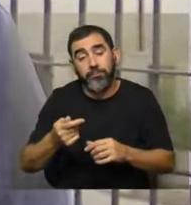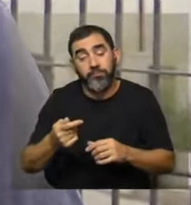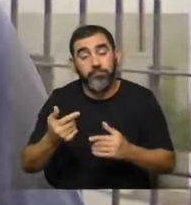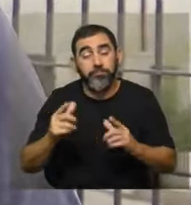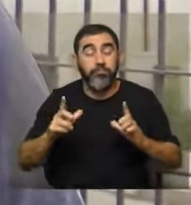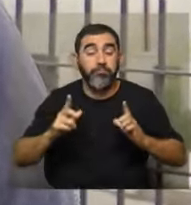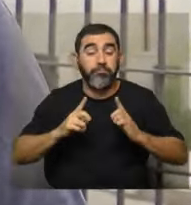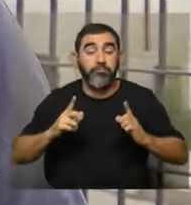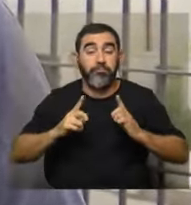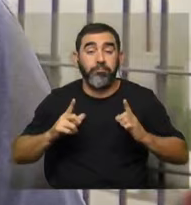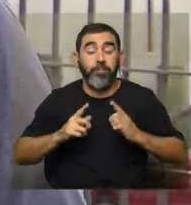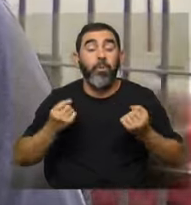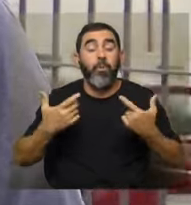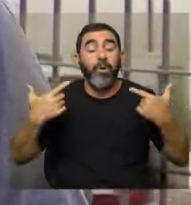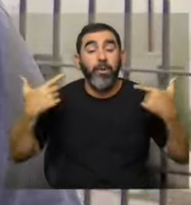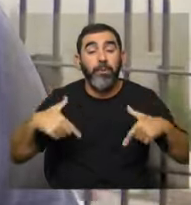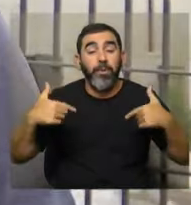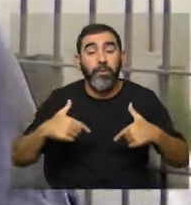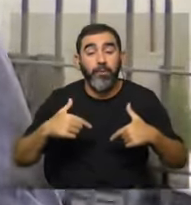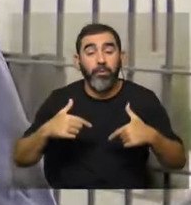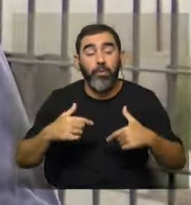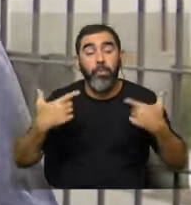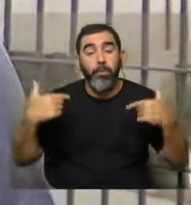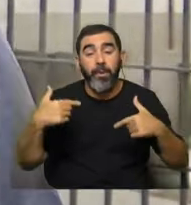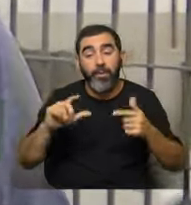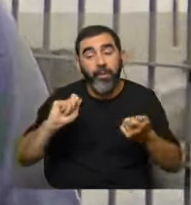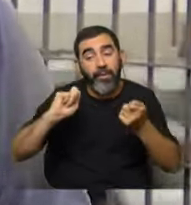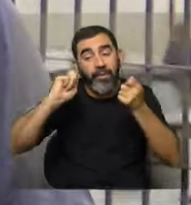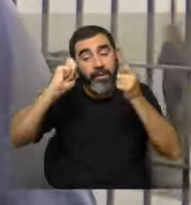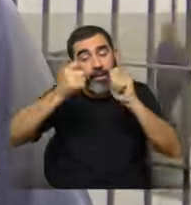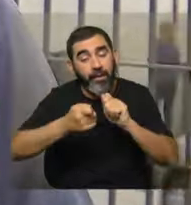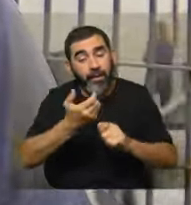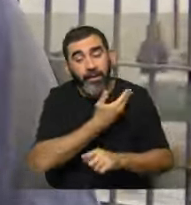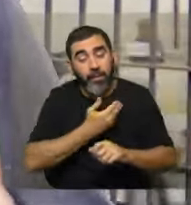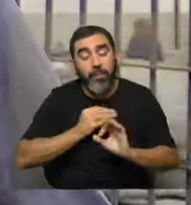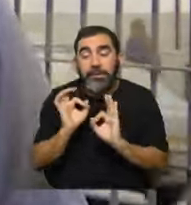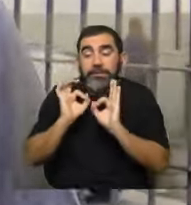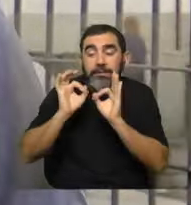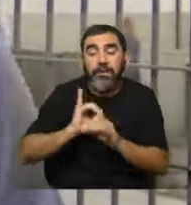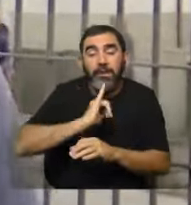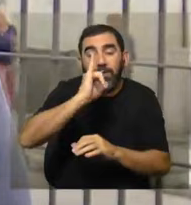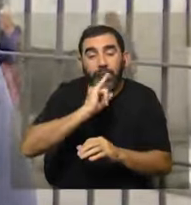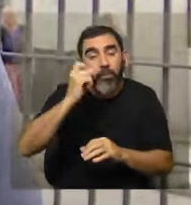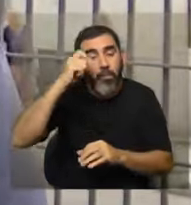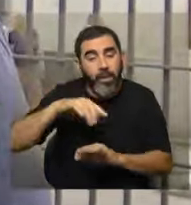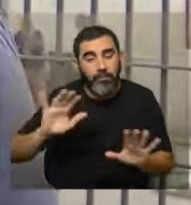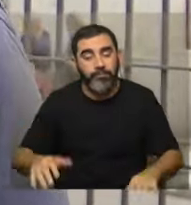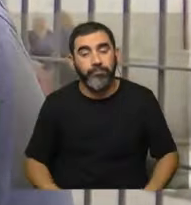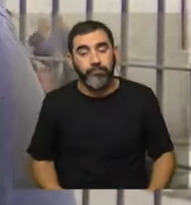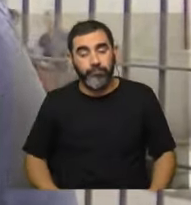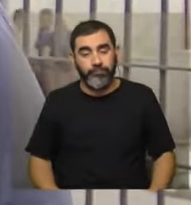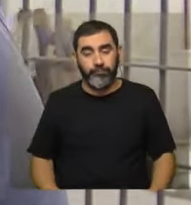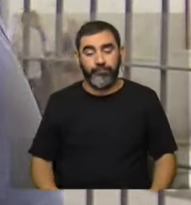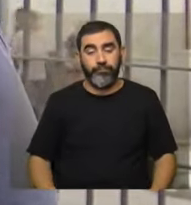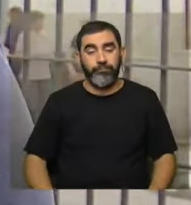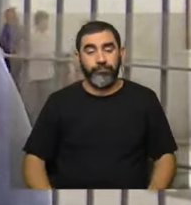de expectativa porque el ministro martinelli como dije que es un ministro de la transición recién llegó y va a informar cuáles son sus planes brevemente porque tengo